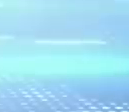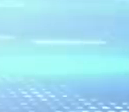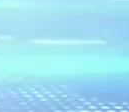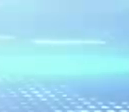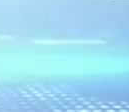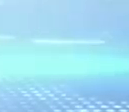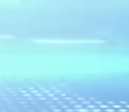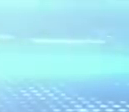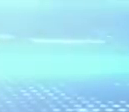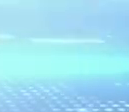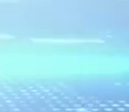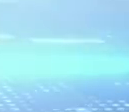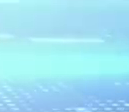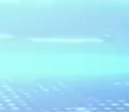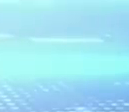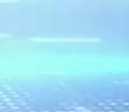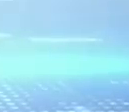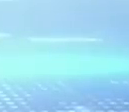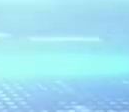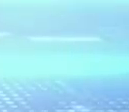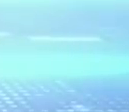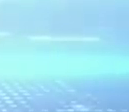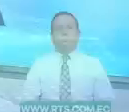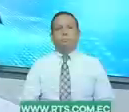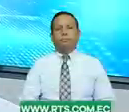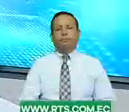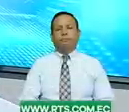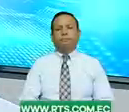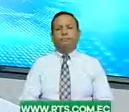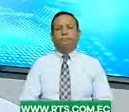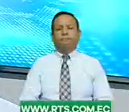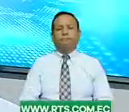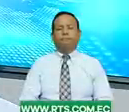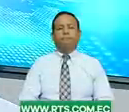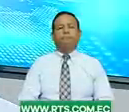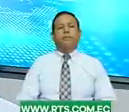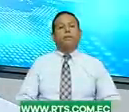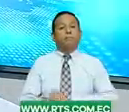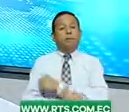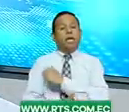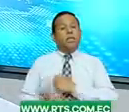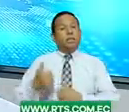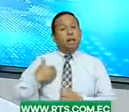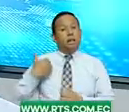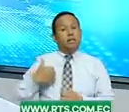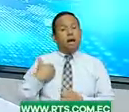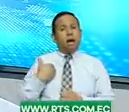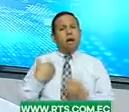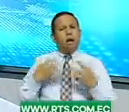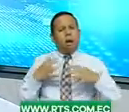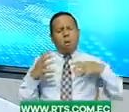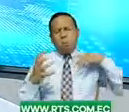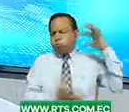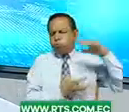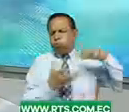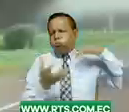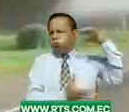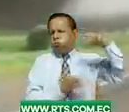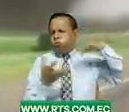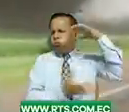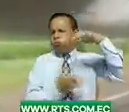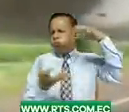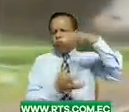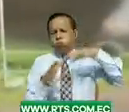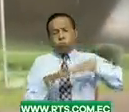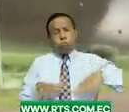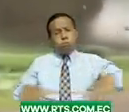En Canadá, un gigantesco tornado arrasó el condado de Mountain View en la provincia de América. El ciclón de 1.5 kilómetros